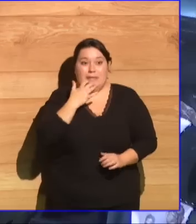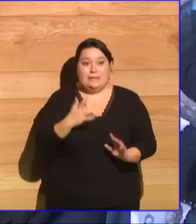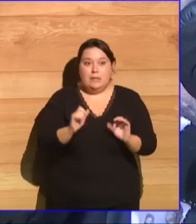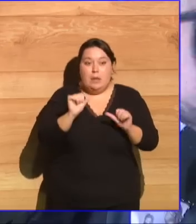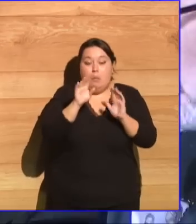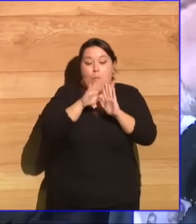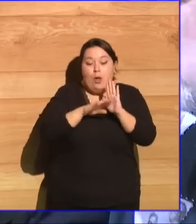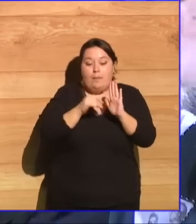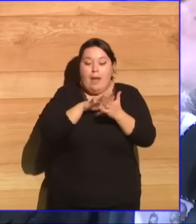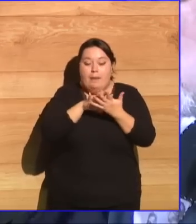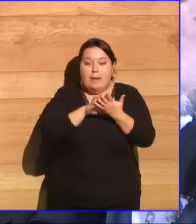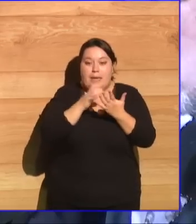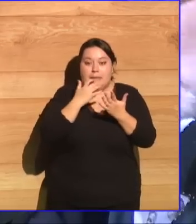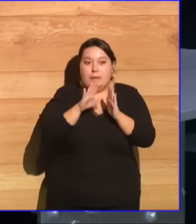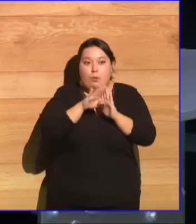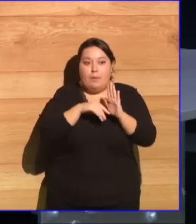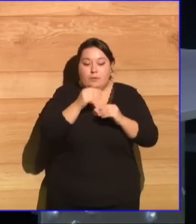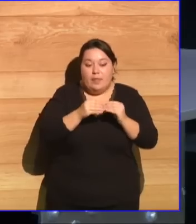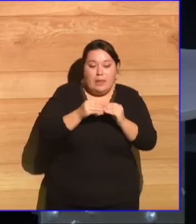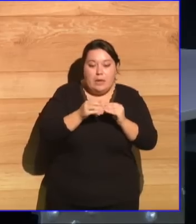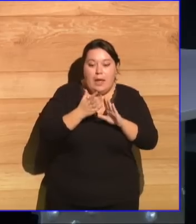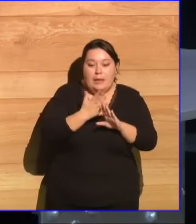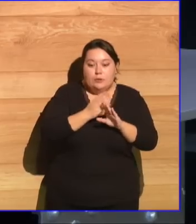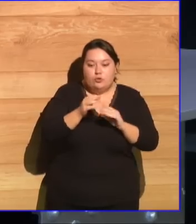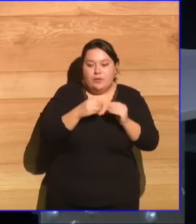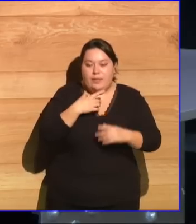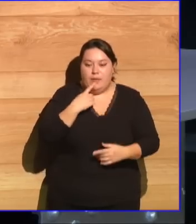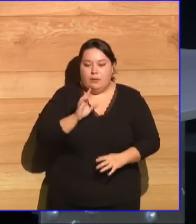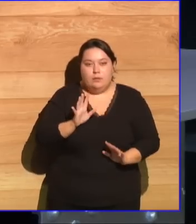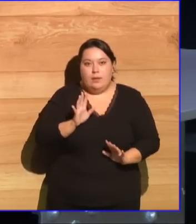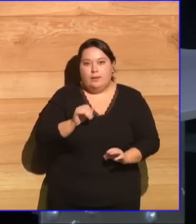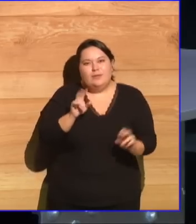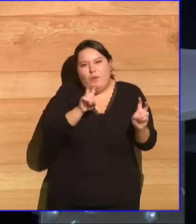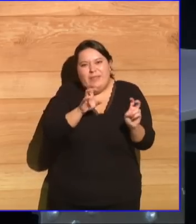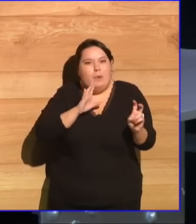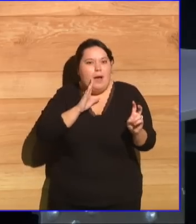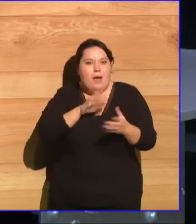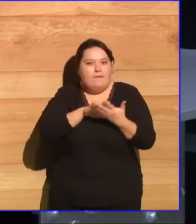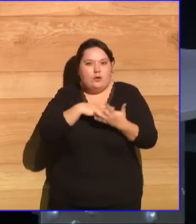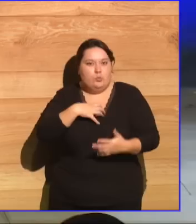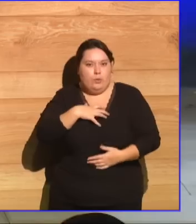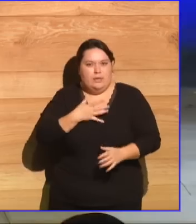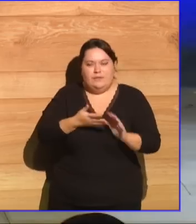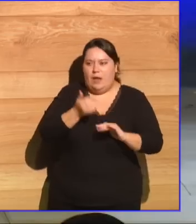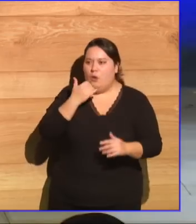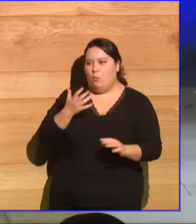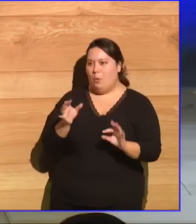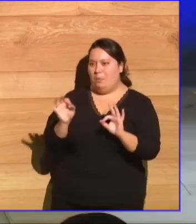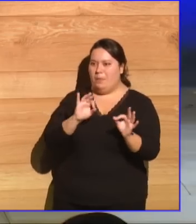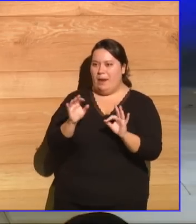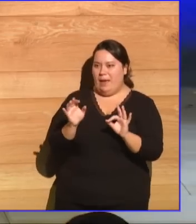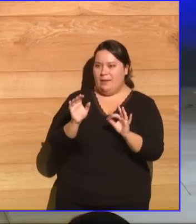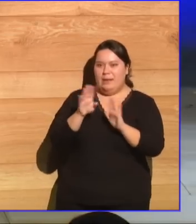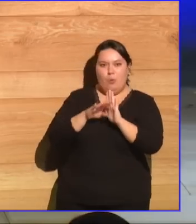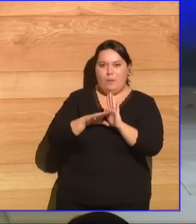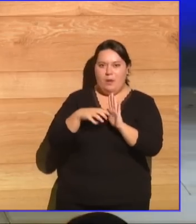del programa que No. tenga que ver con el programa que vamos a hacer. Nunca hablamos del tema, Nada. ¿verdad? Eso ¿Verdad? es. Eso es. Está- Sí, porque eso prohibido. se parecería a preparar el programa, cosa Claro. que nunca